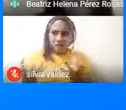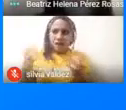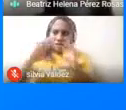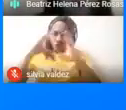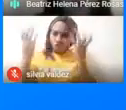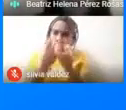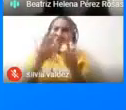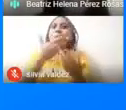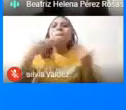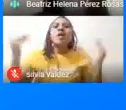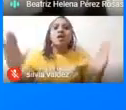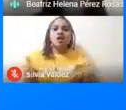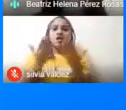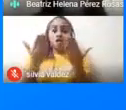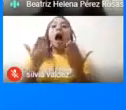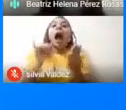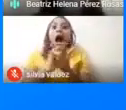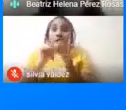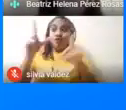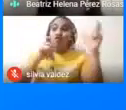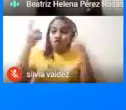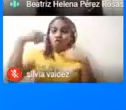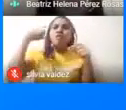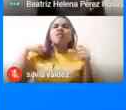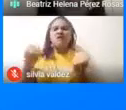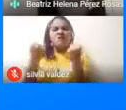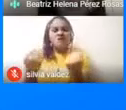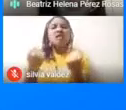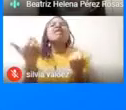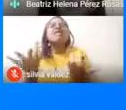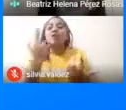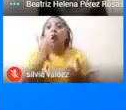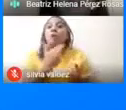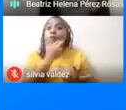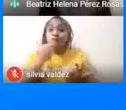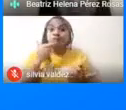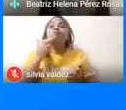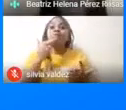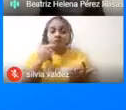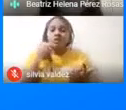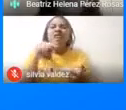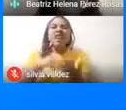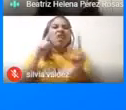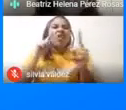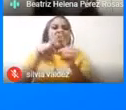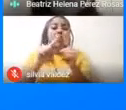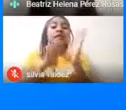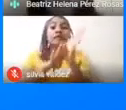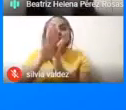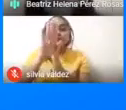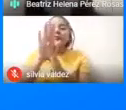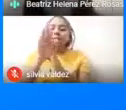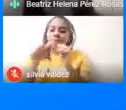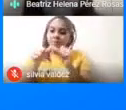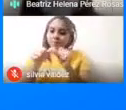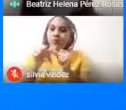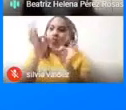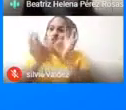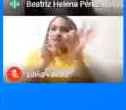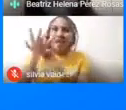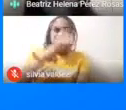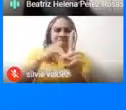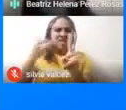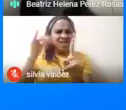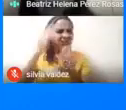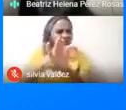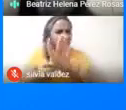mejor. Y hoy el turismo tiene un fuerte compromiso en lo que es los objetivos de desarrollo sostenible, que creo que ya lo vieron